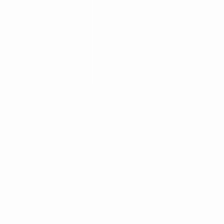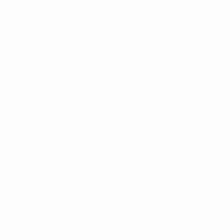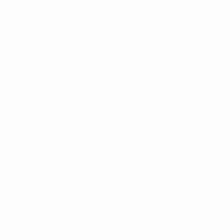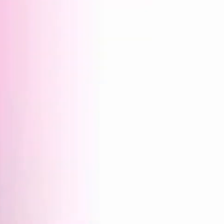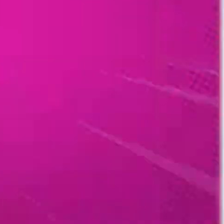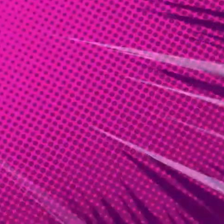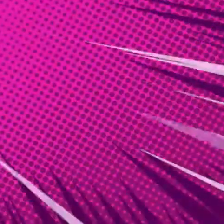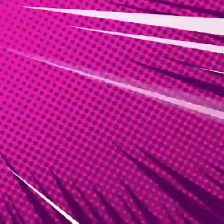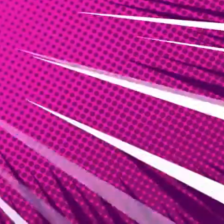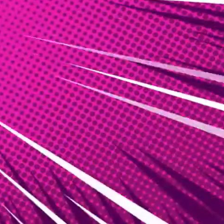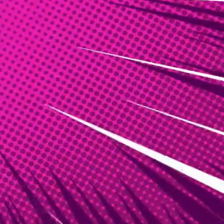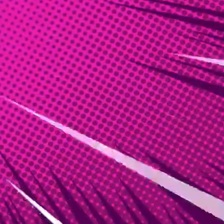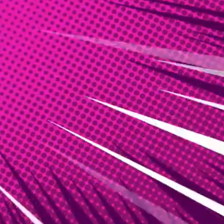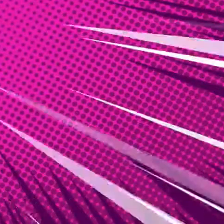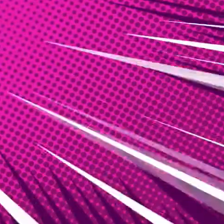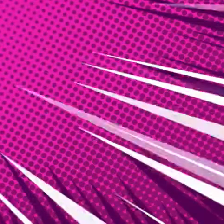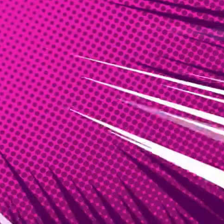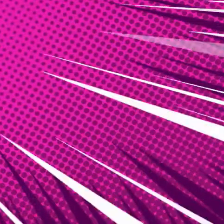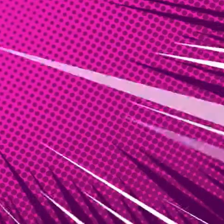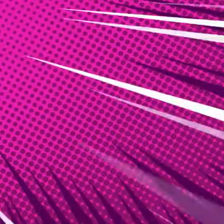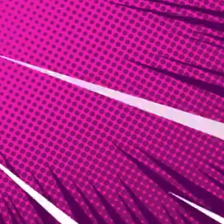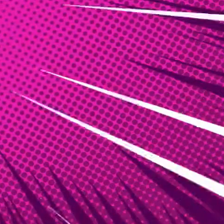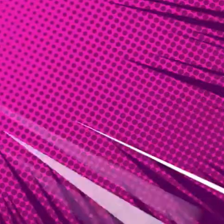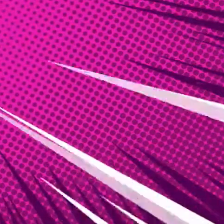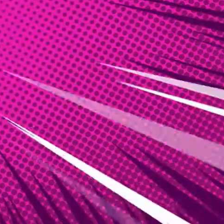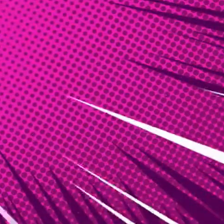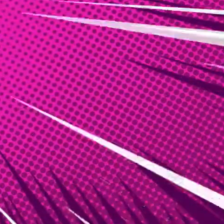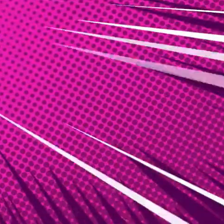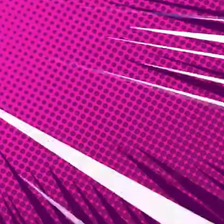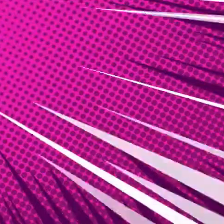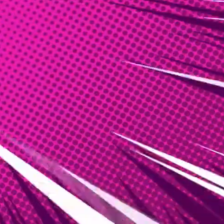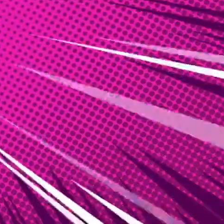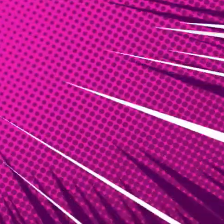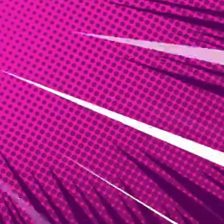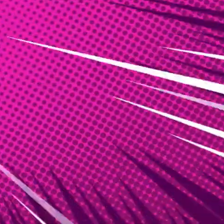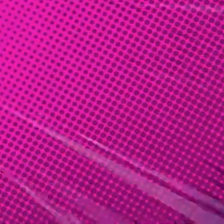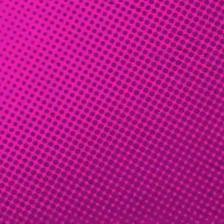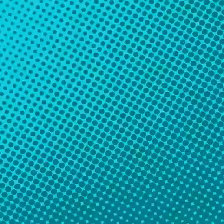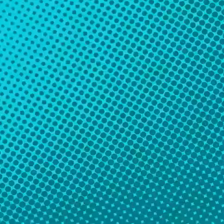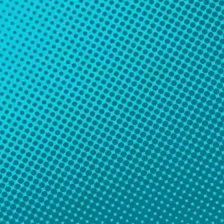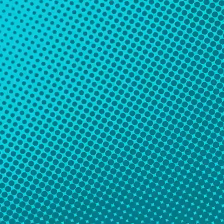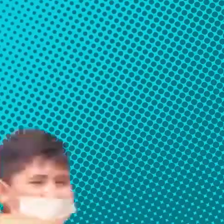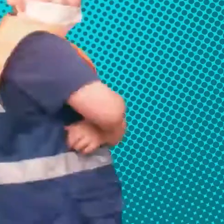Sobre un fondo de color vibrante, Martín viste distintas ropas relacionadas a trabajos.